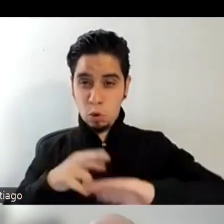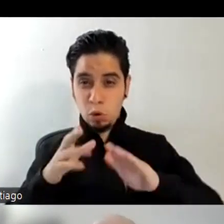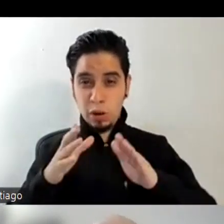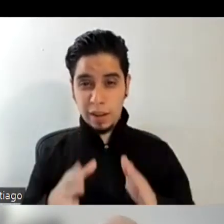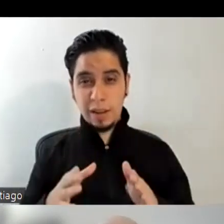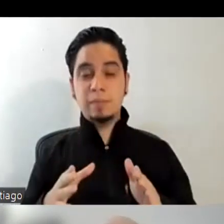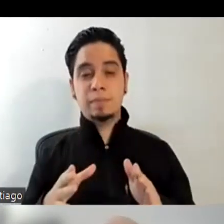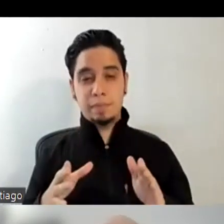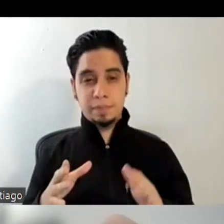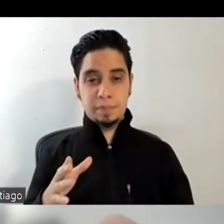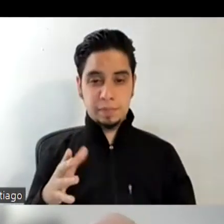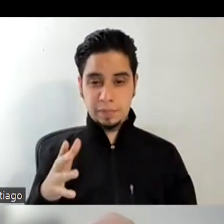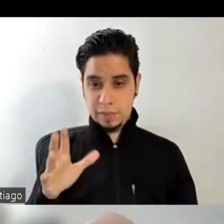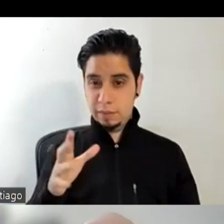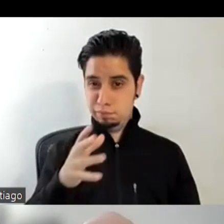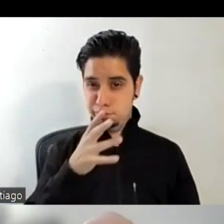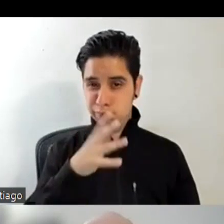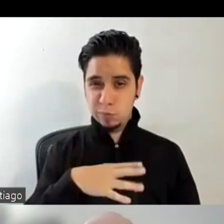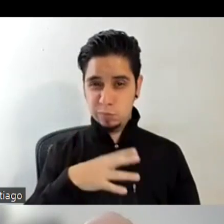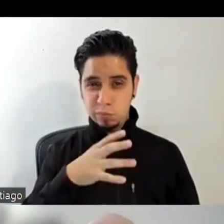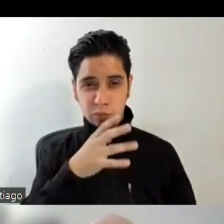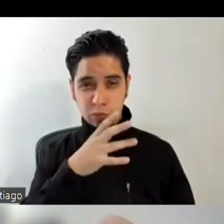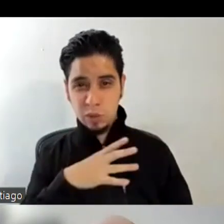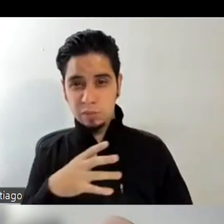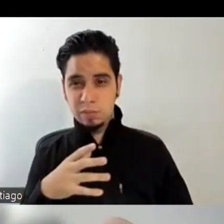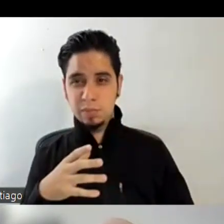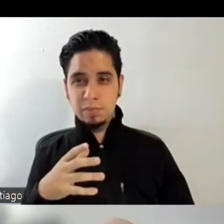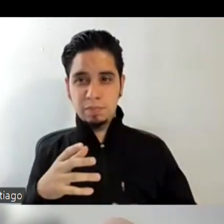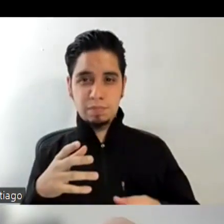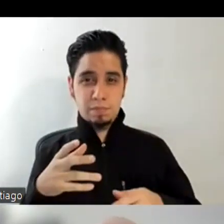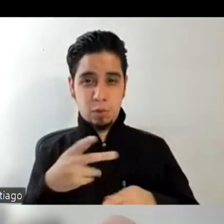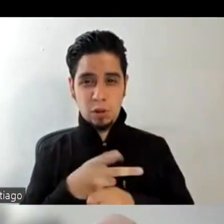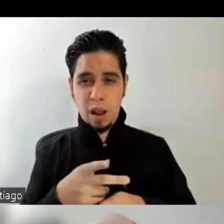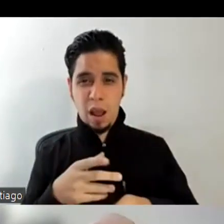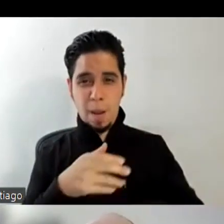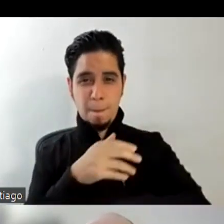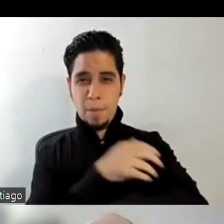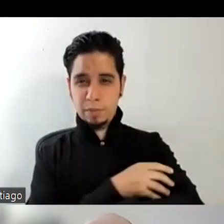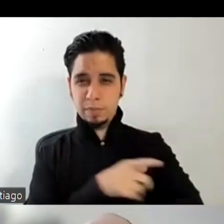y que, pues tú sabes, de mujer a mujer, productoras al poder y mujeres al poder. Exacto, así mismo es.